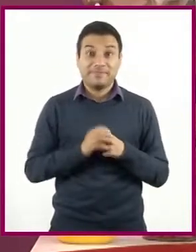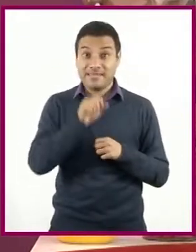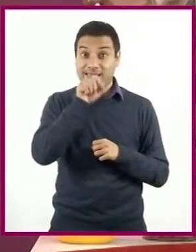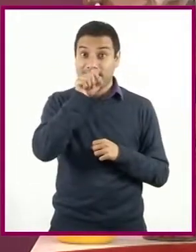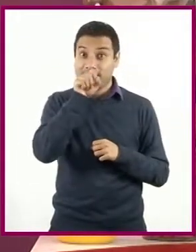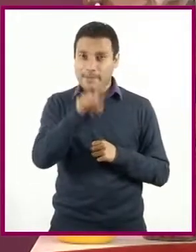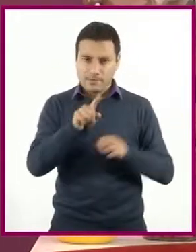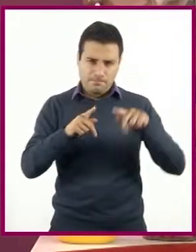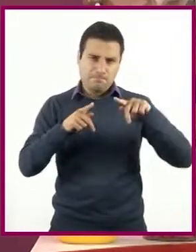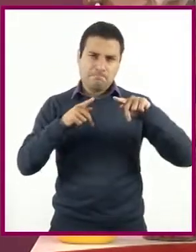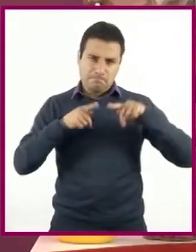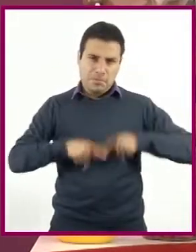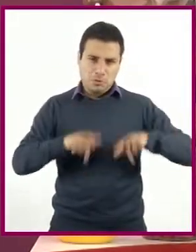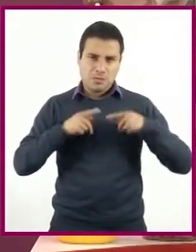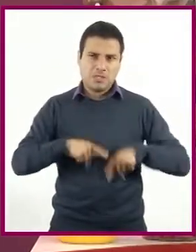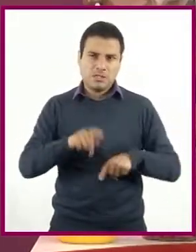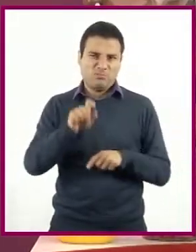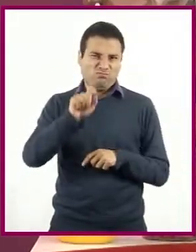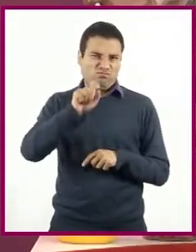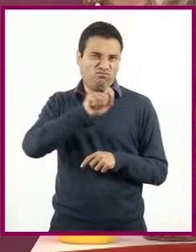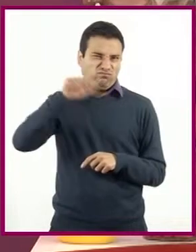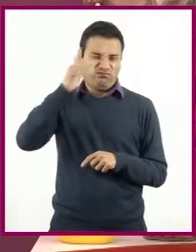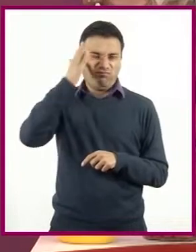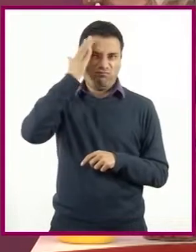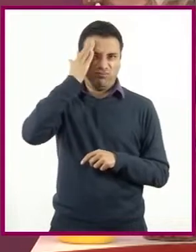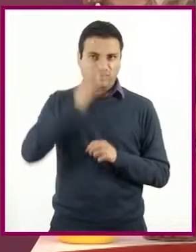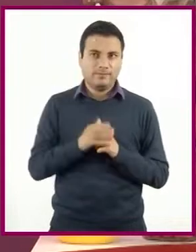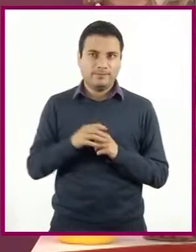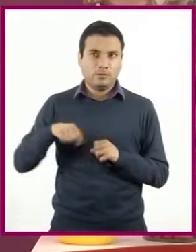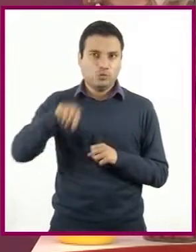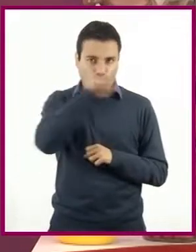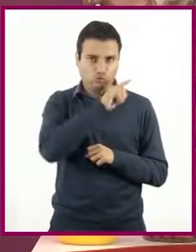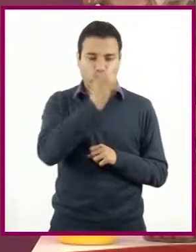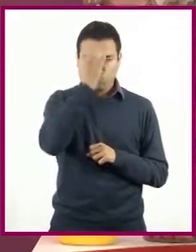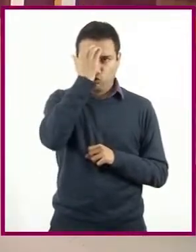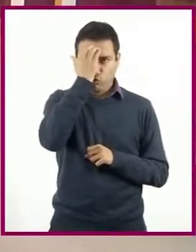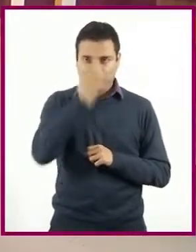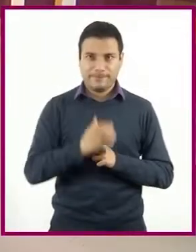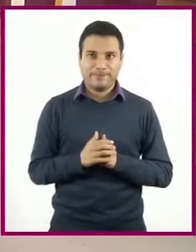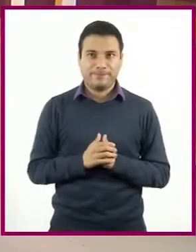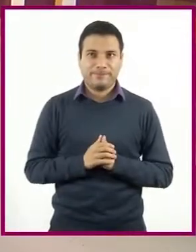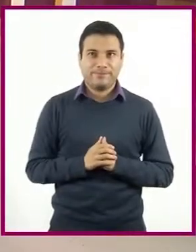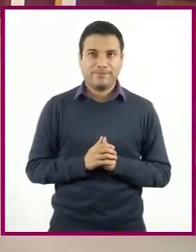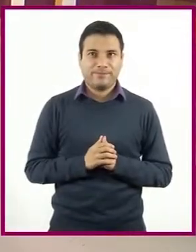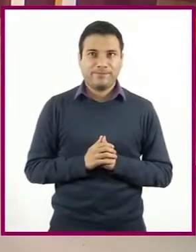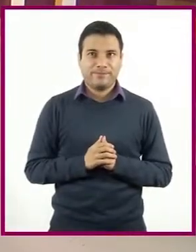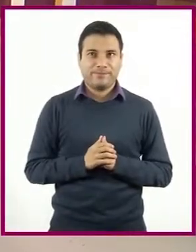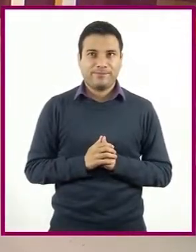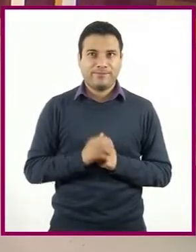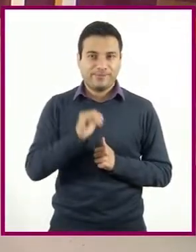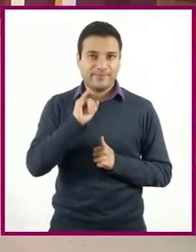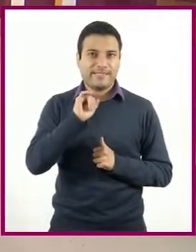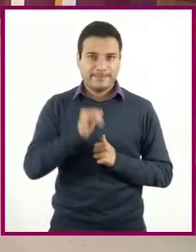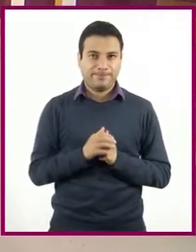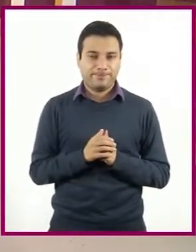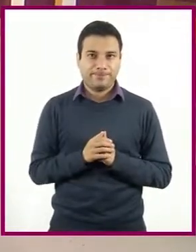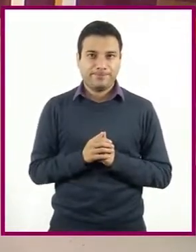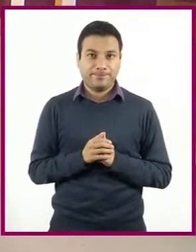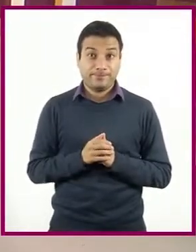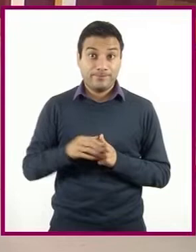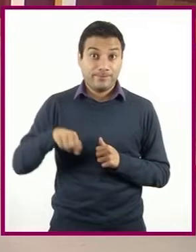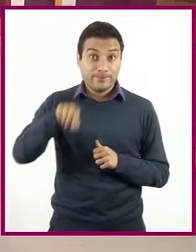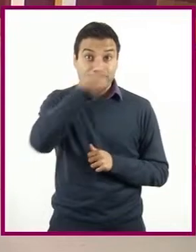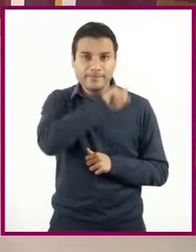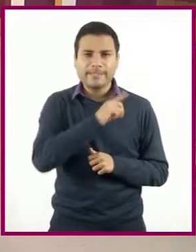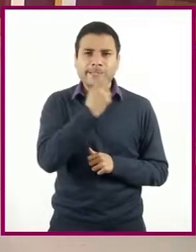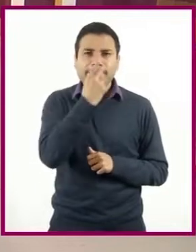de hechos históricos que marcaron las costumbres y las formas de pensar que tenemos hoy en día. ¡Claro! Y ustedes en casa,